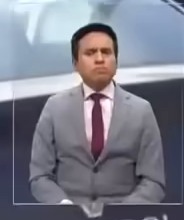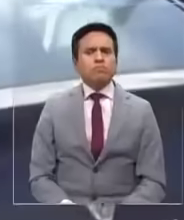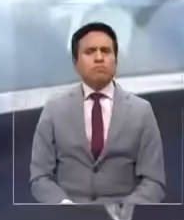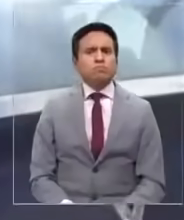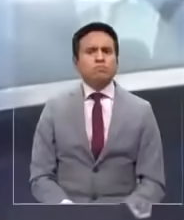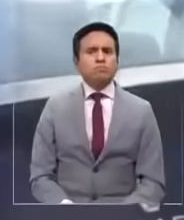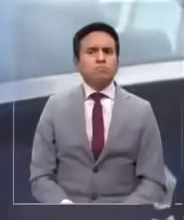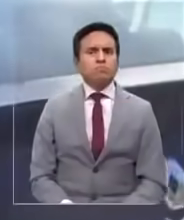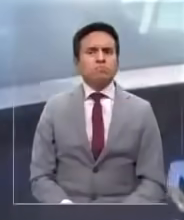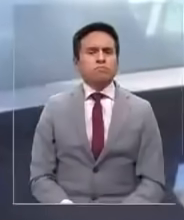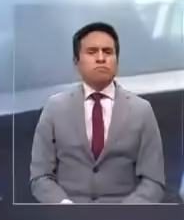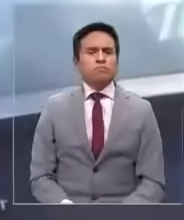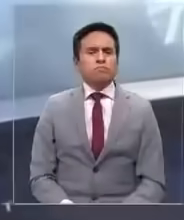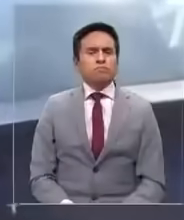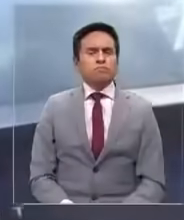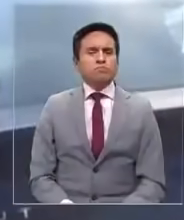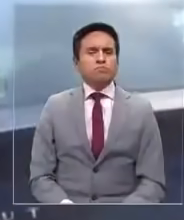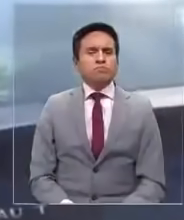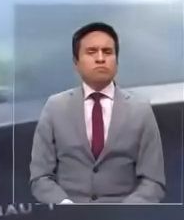blanco?